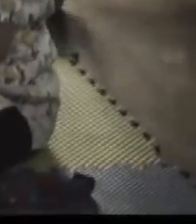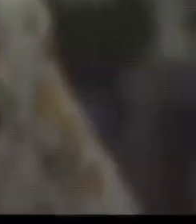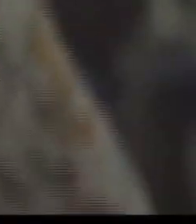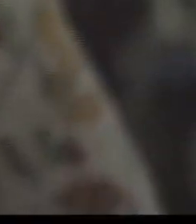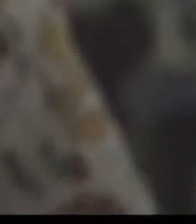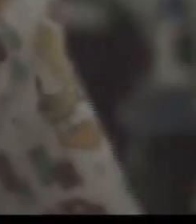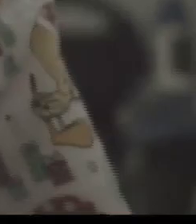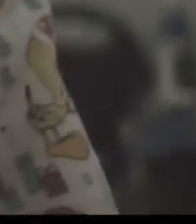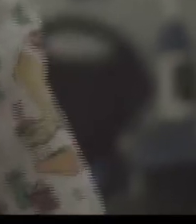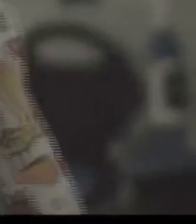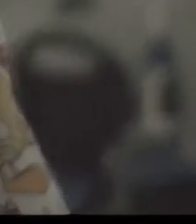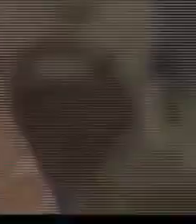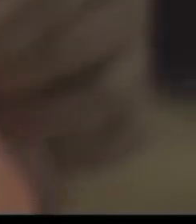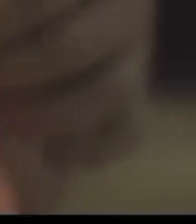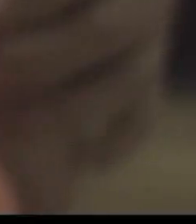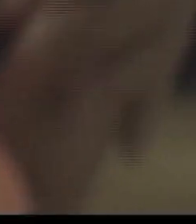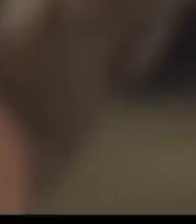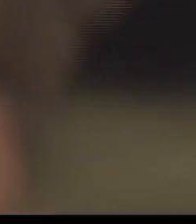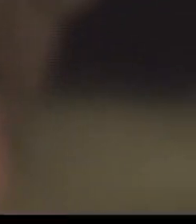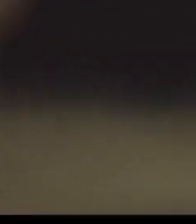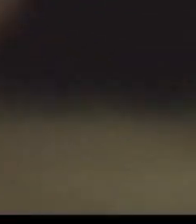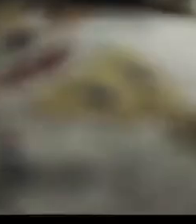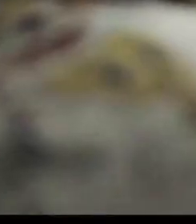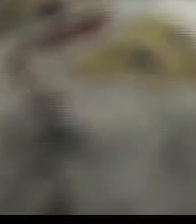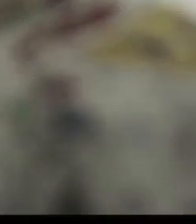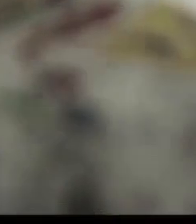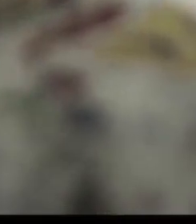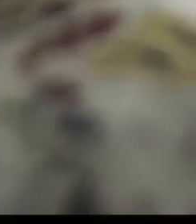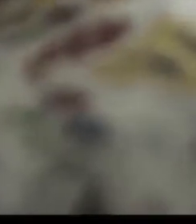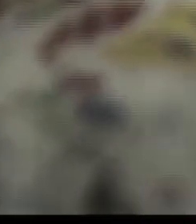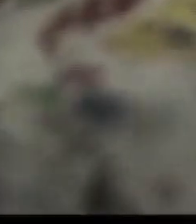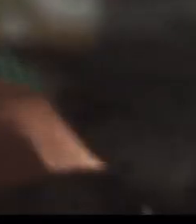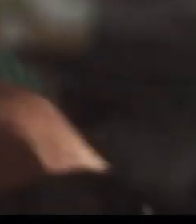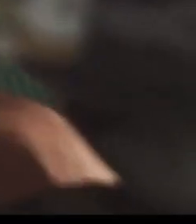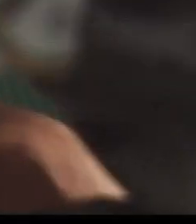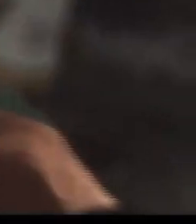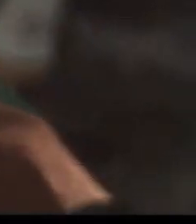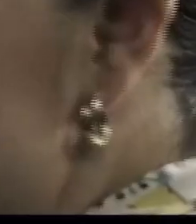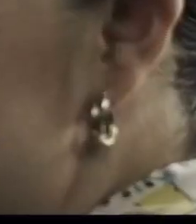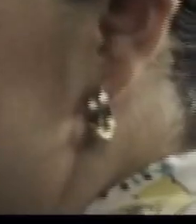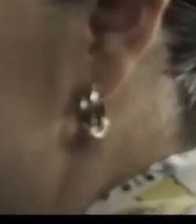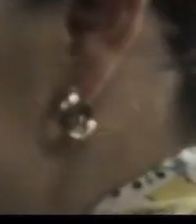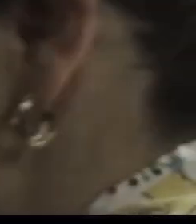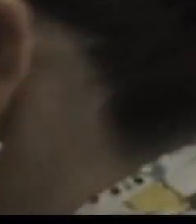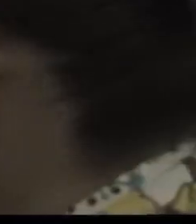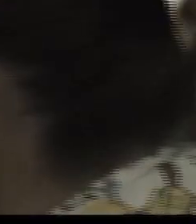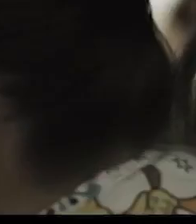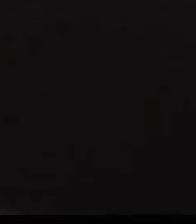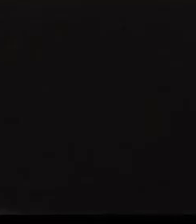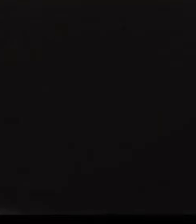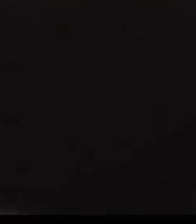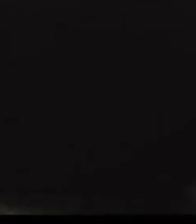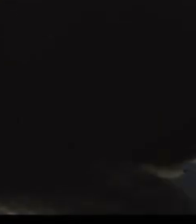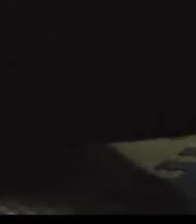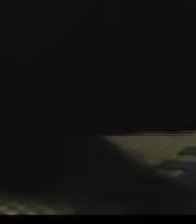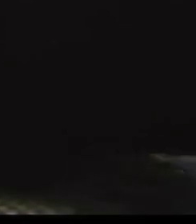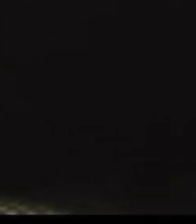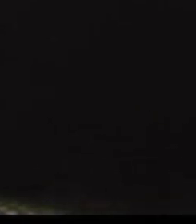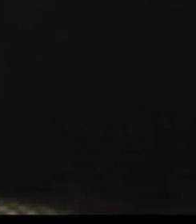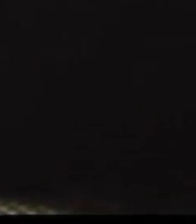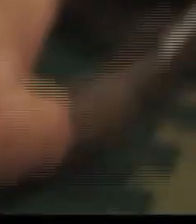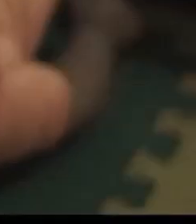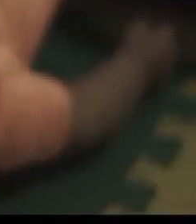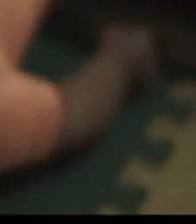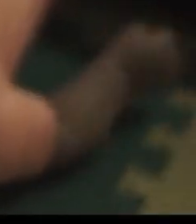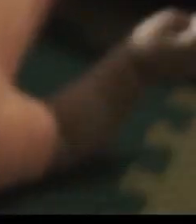pequeños la ha llevado a trabajar a Gigi's House. Que yo doy masajes a los bebés.